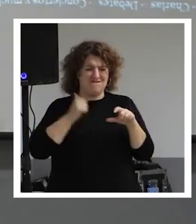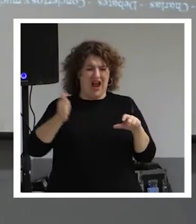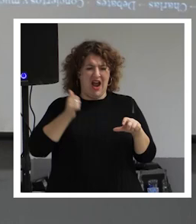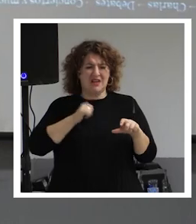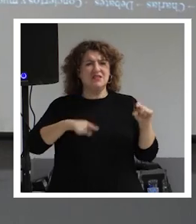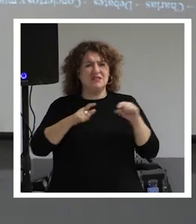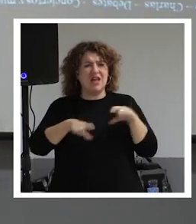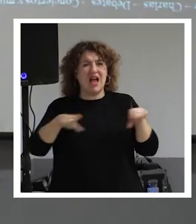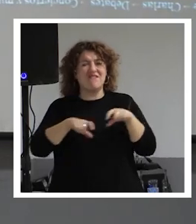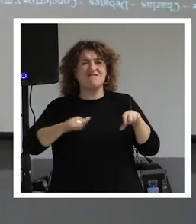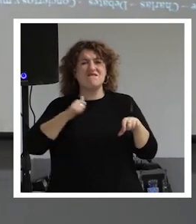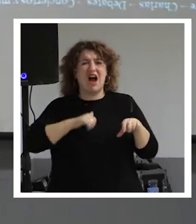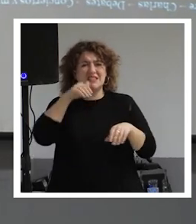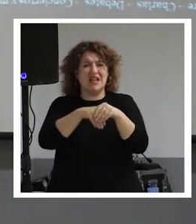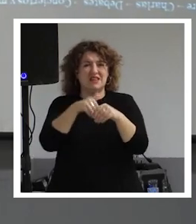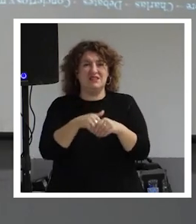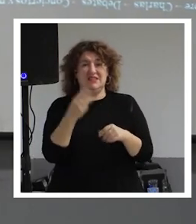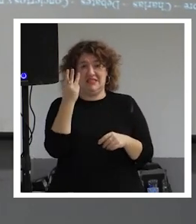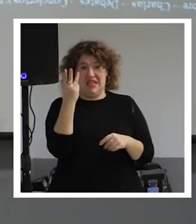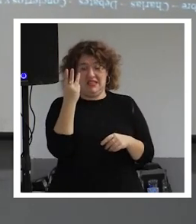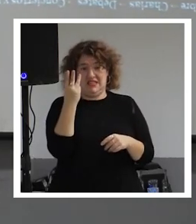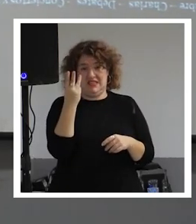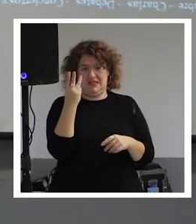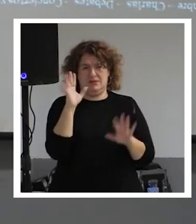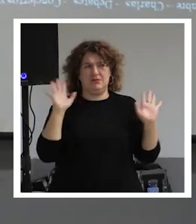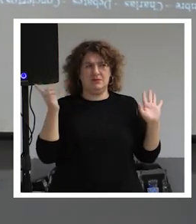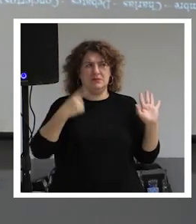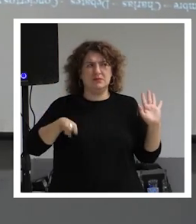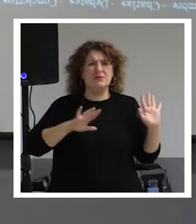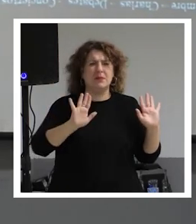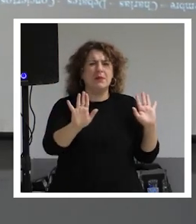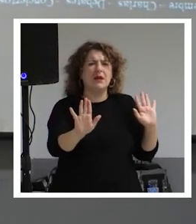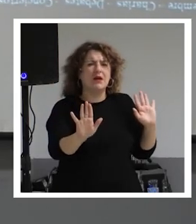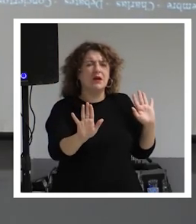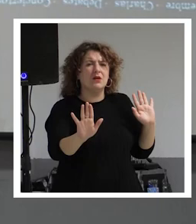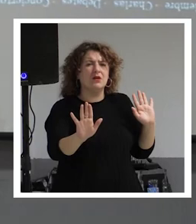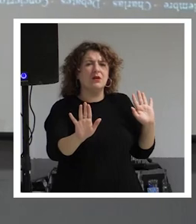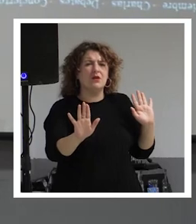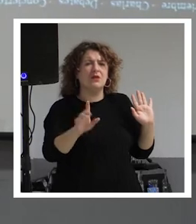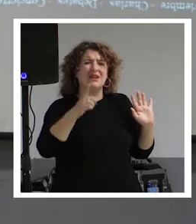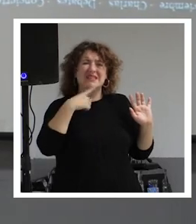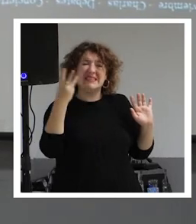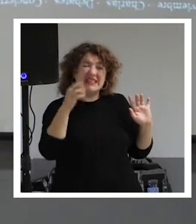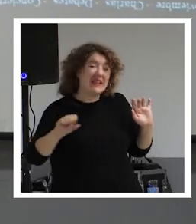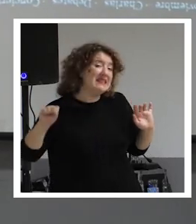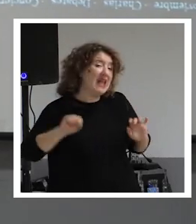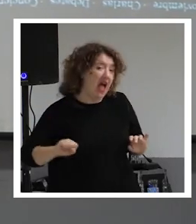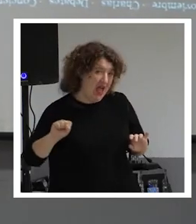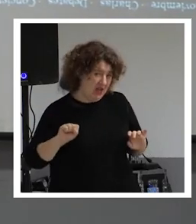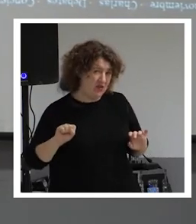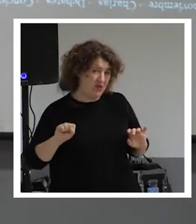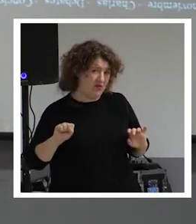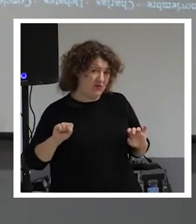porque porque rindieron más las cuentas entonces rindieron un par de cuentas mal en la rendición electoral la gente dijo que canta le hicieron una boleta falsa